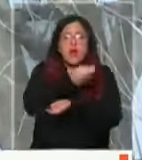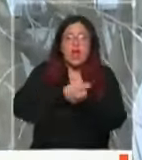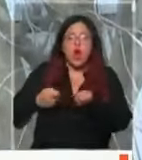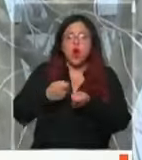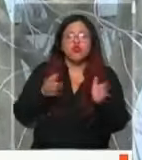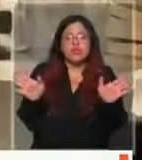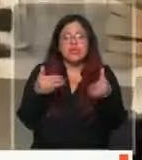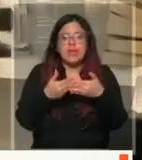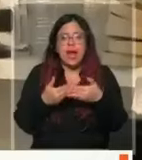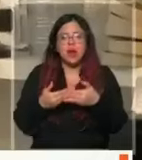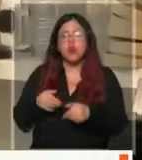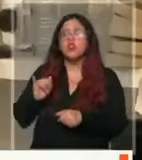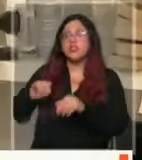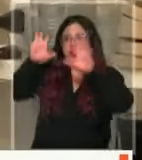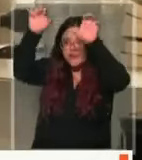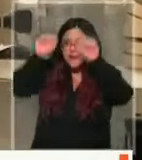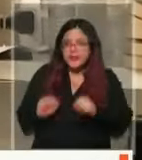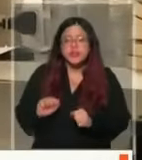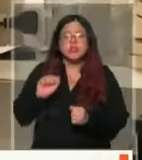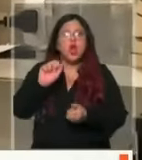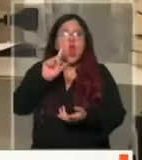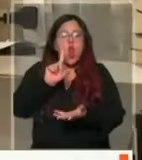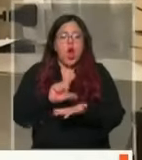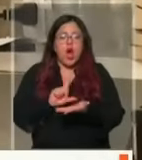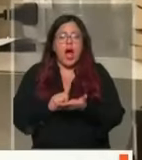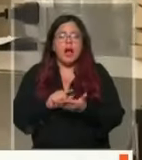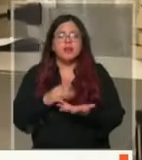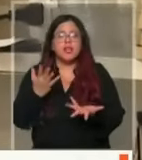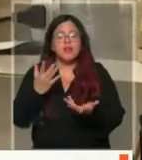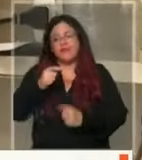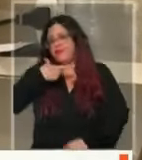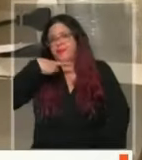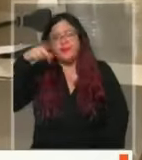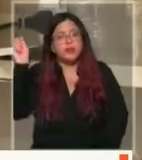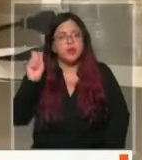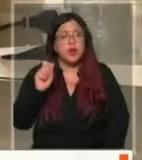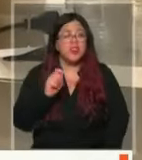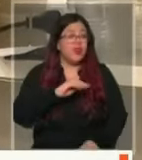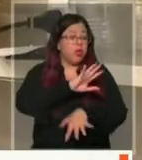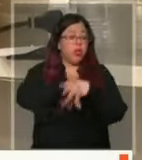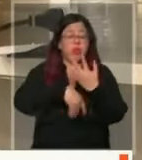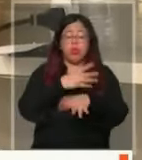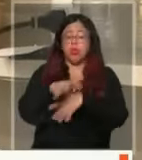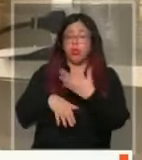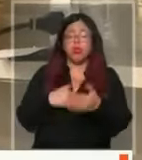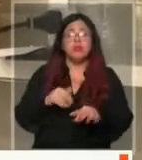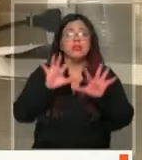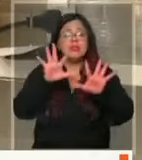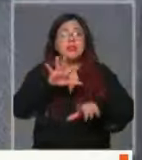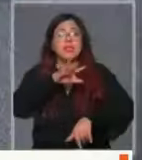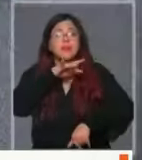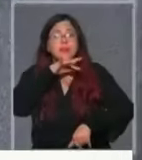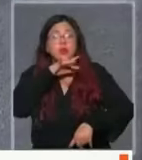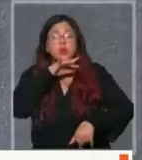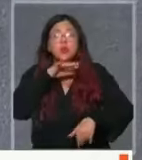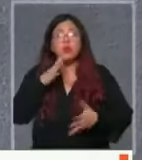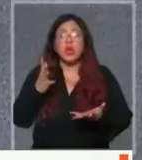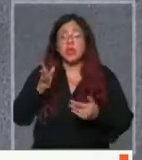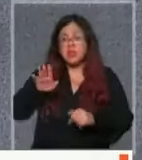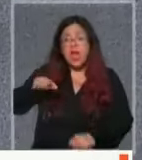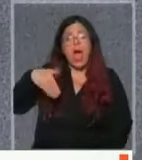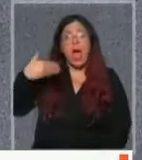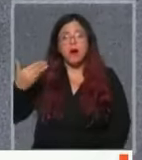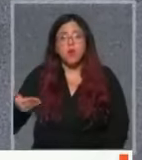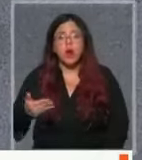Sí, pues tuvimos que cerrar el local rápido, tuvimos que irnos. No, sí, fue súper engorroso todo. En 10 minutos teníamos que estar ya afuera. Nos sentimos